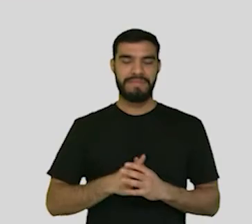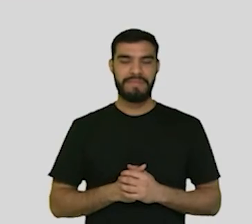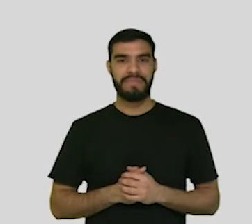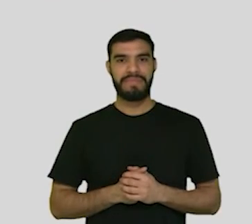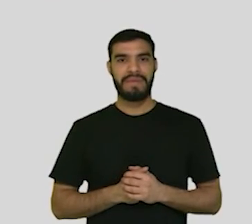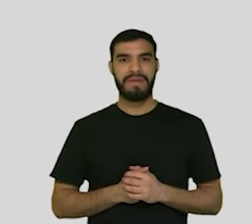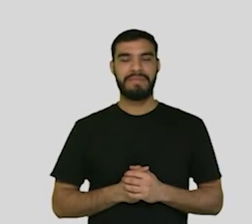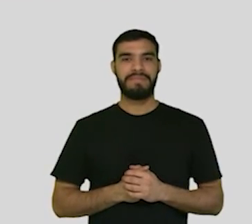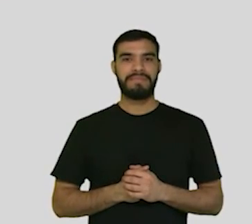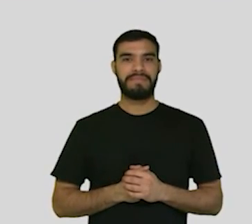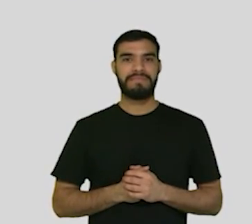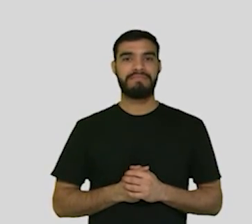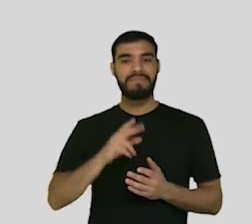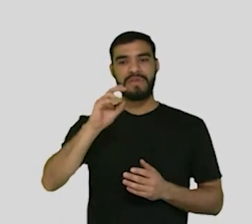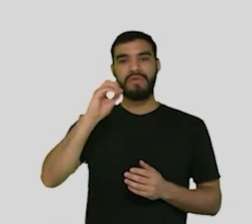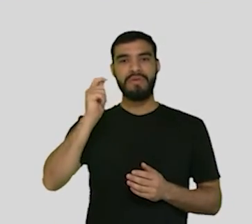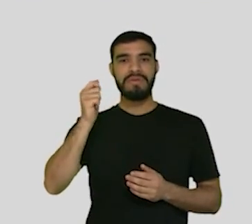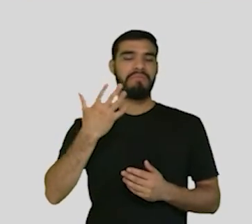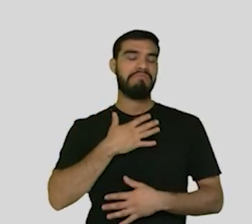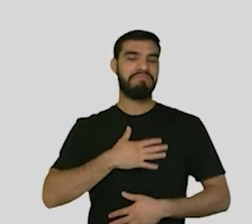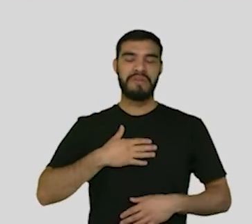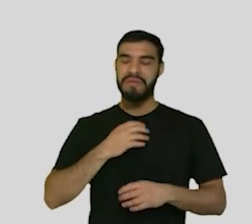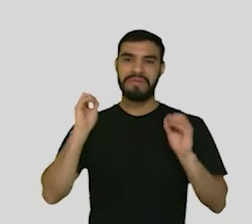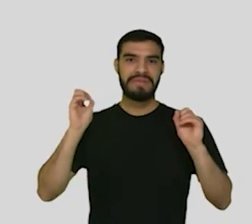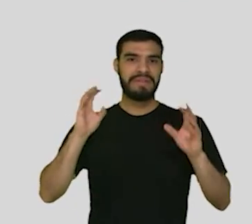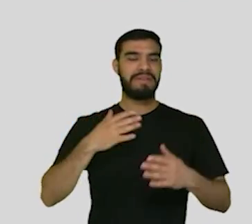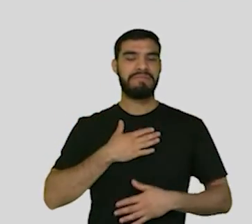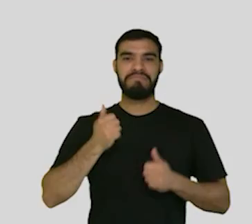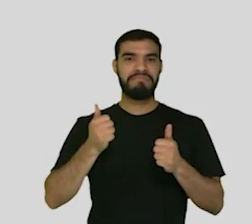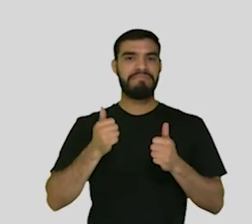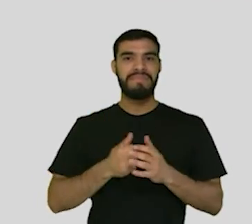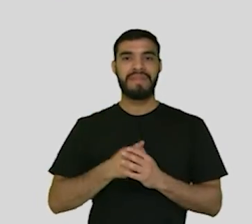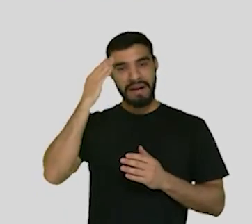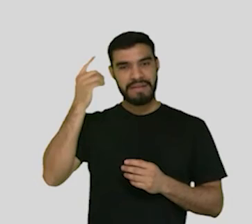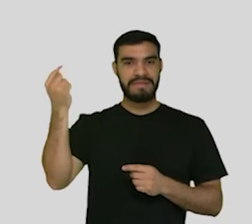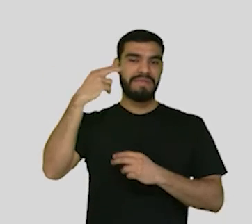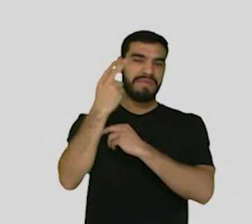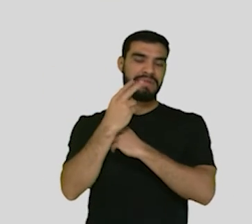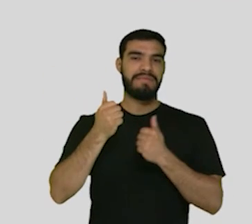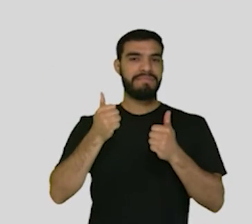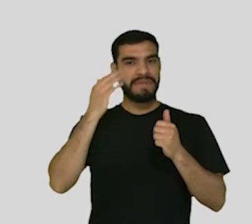ahí te ñaño mongeta, bueno, en debe. Agüe, llévete en debe. Y que tú guaré ñaño mongeta. Gracias por esta visita.